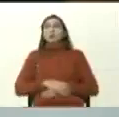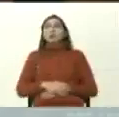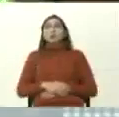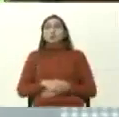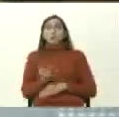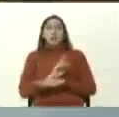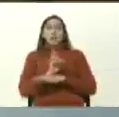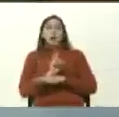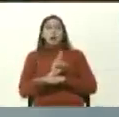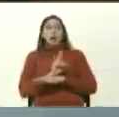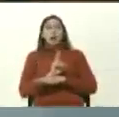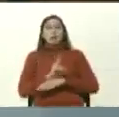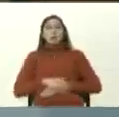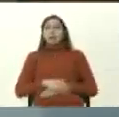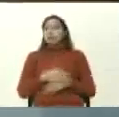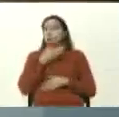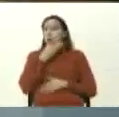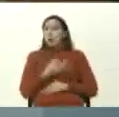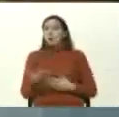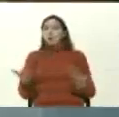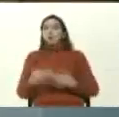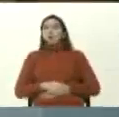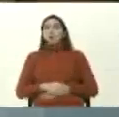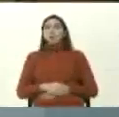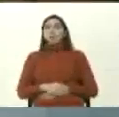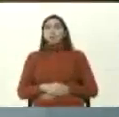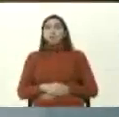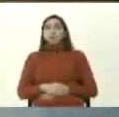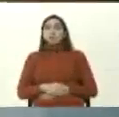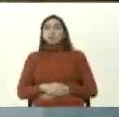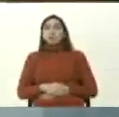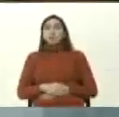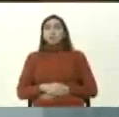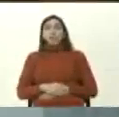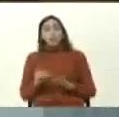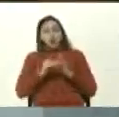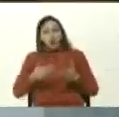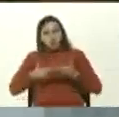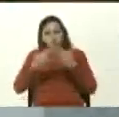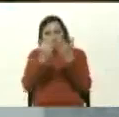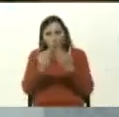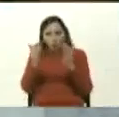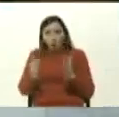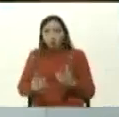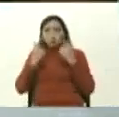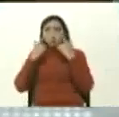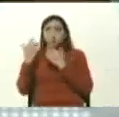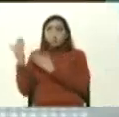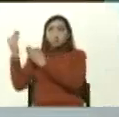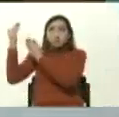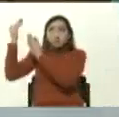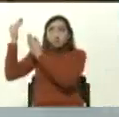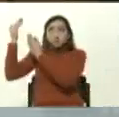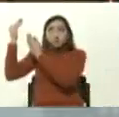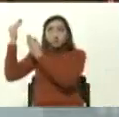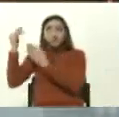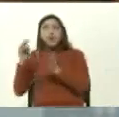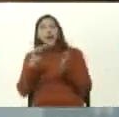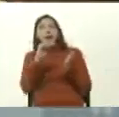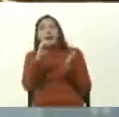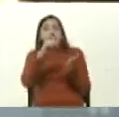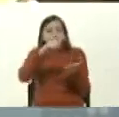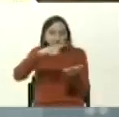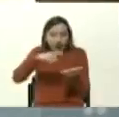de segundos, es muy fácil garantizar este derecho a nuestros estudiantes. Ahí está la imagen, miren, lectura